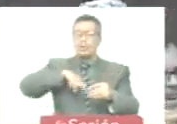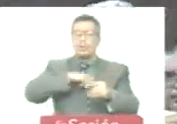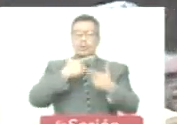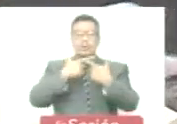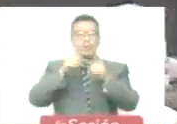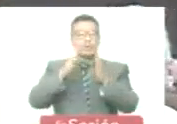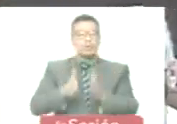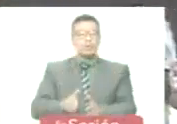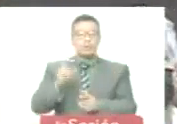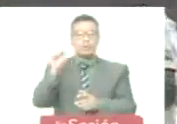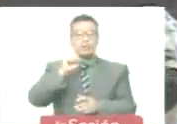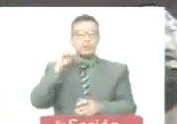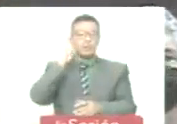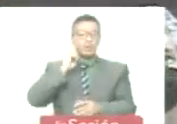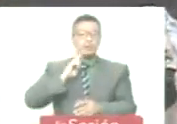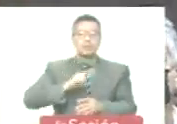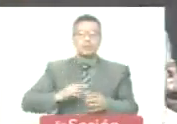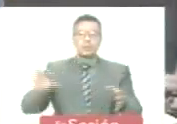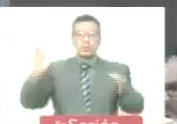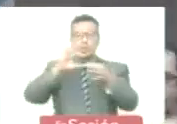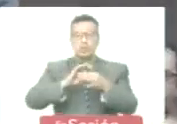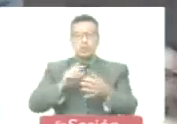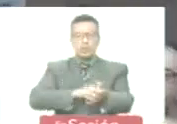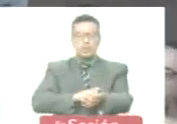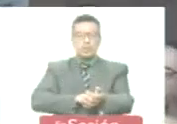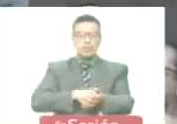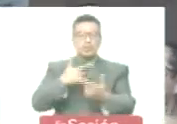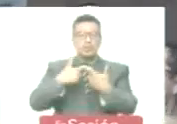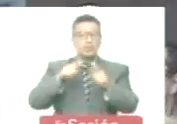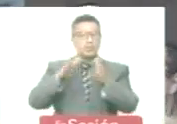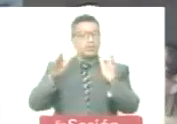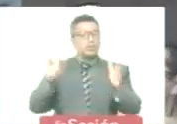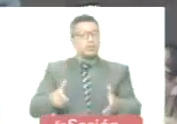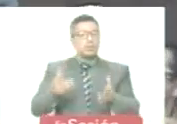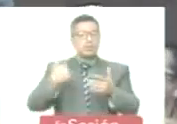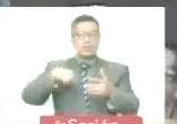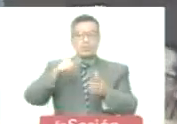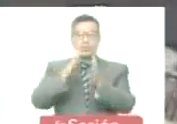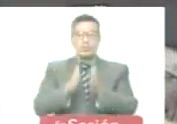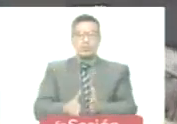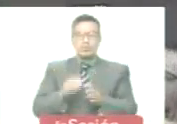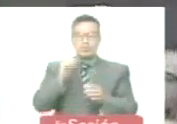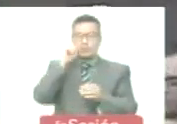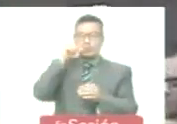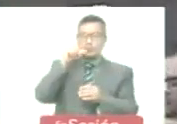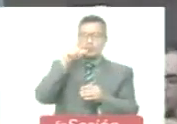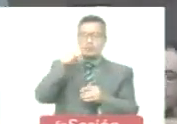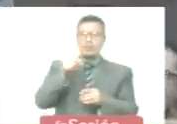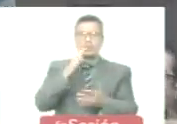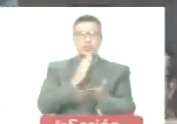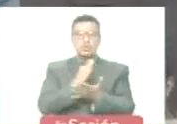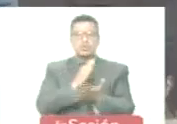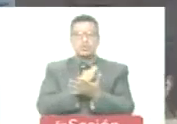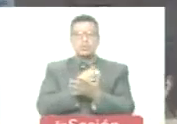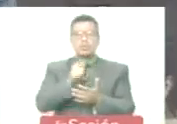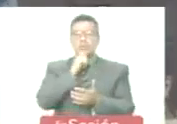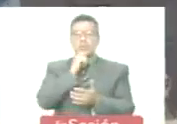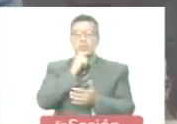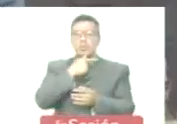Bolívar, donde nos une el carácter libertario de nuestro libertador Simón Bolívar, y no nos sorprende que siempre hayan quienes